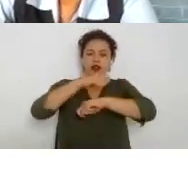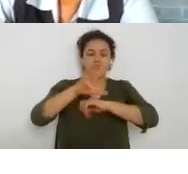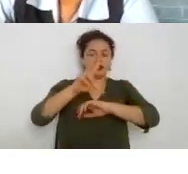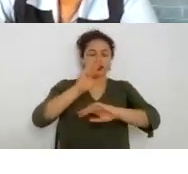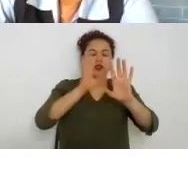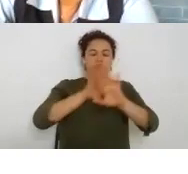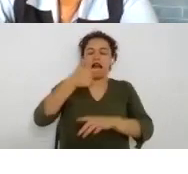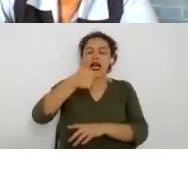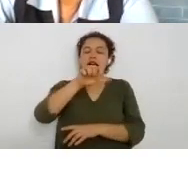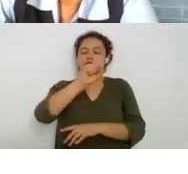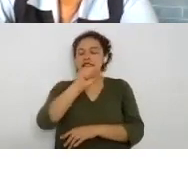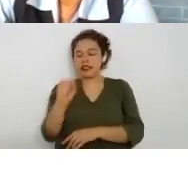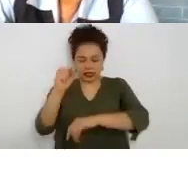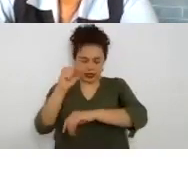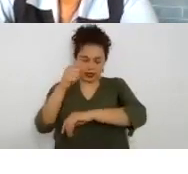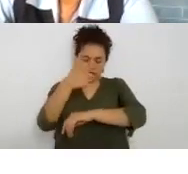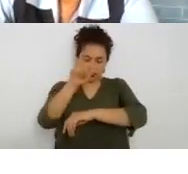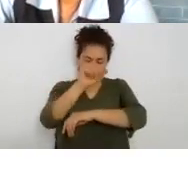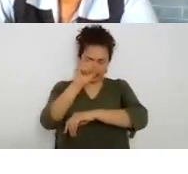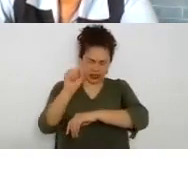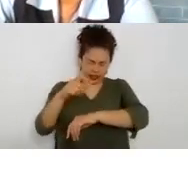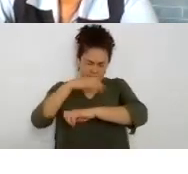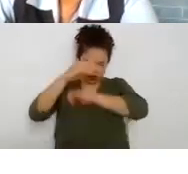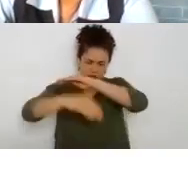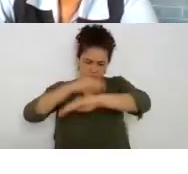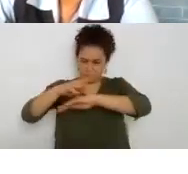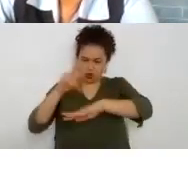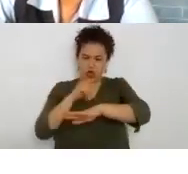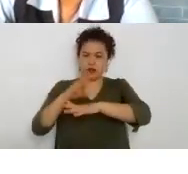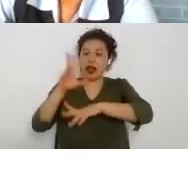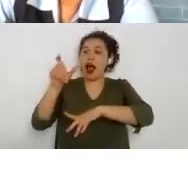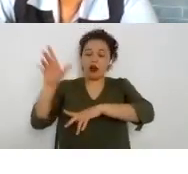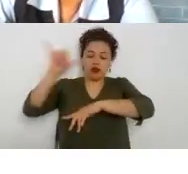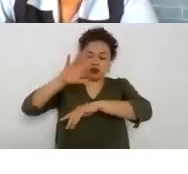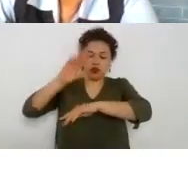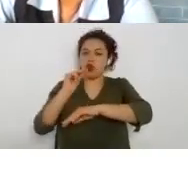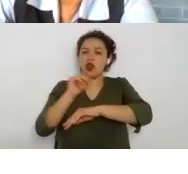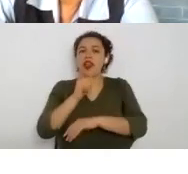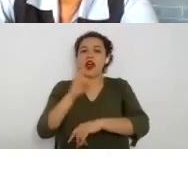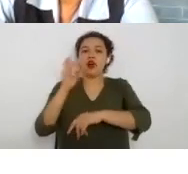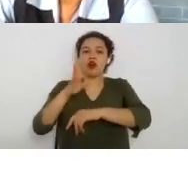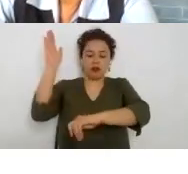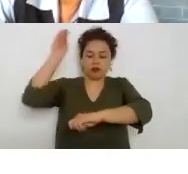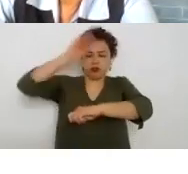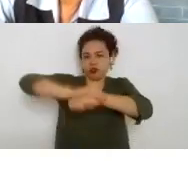gasa estéril sin mojar, ¿de acuerdo? Simplemente vamos a colocarla en la zona